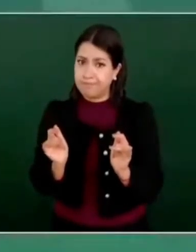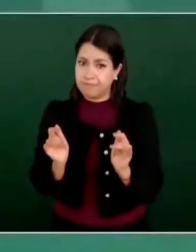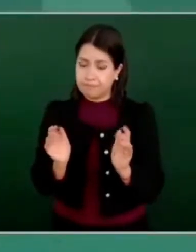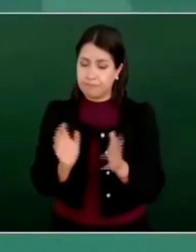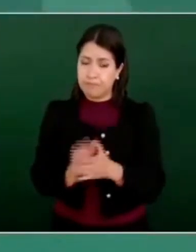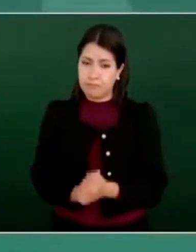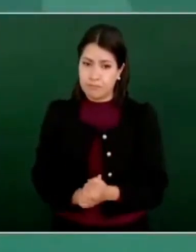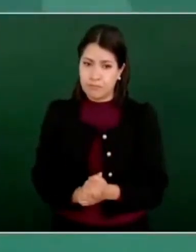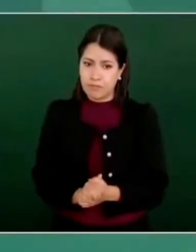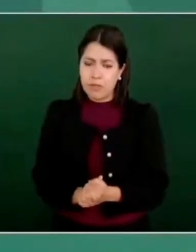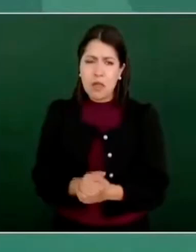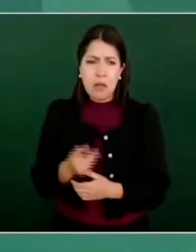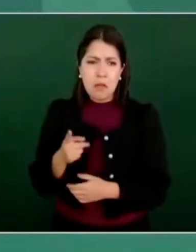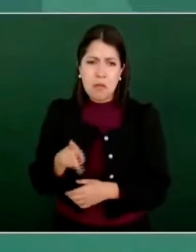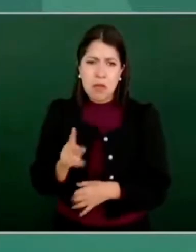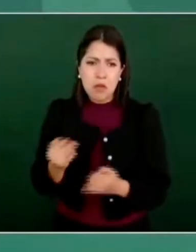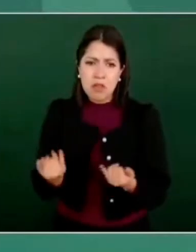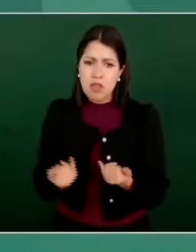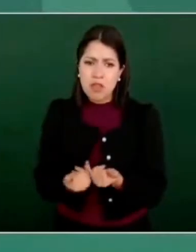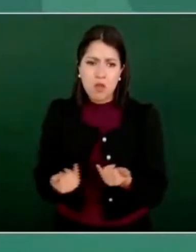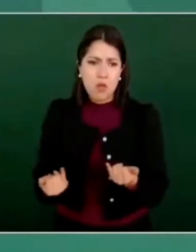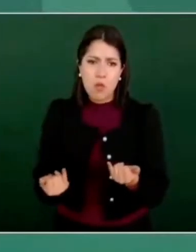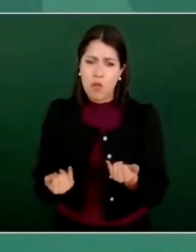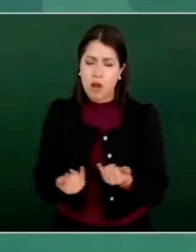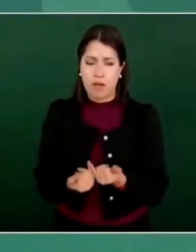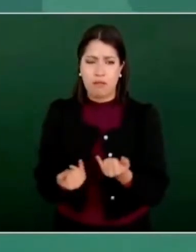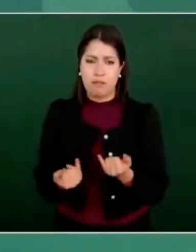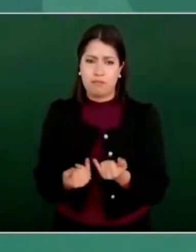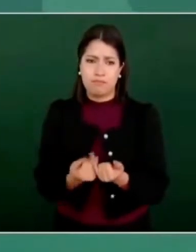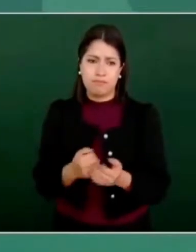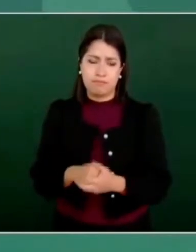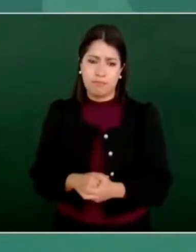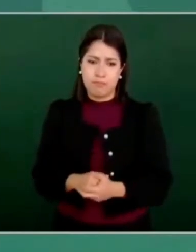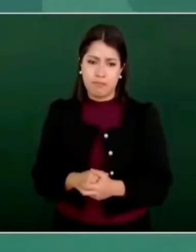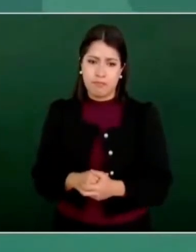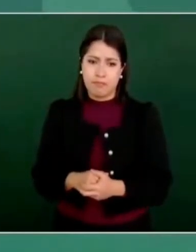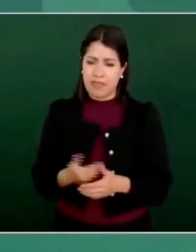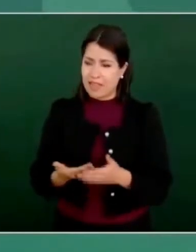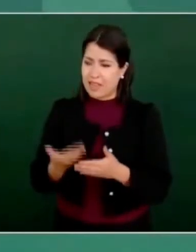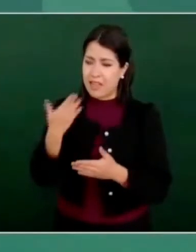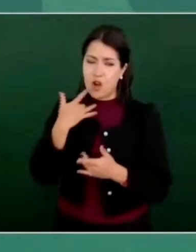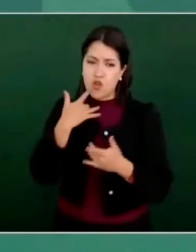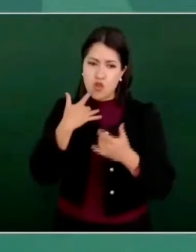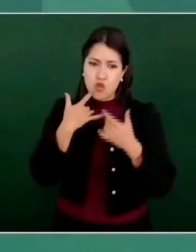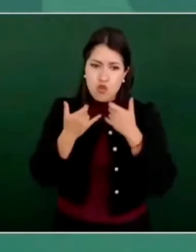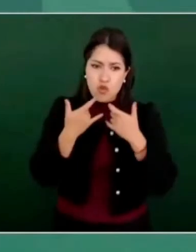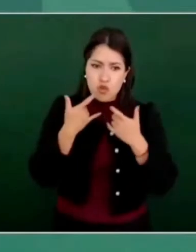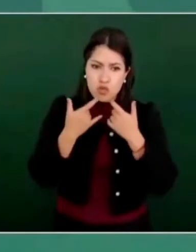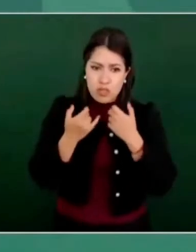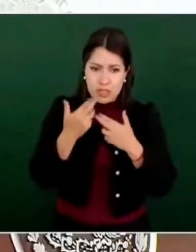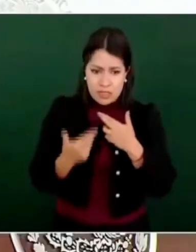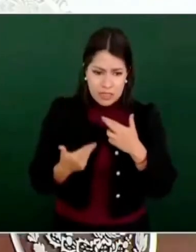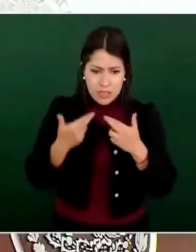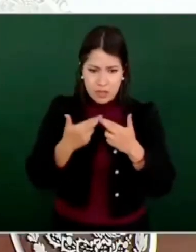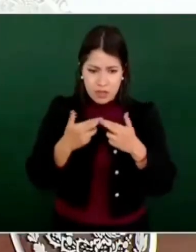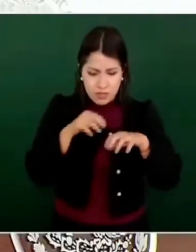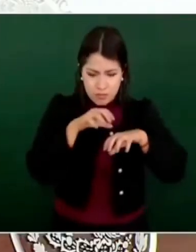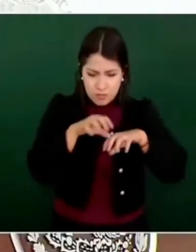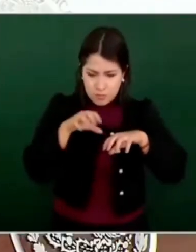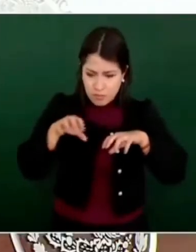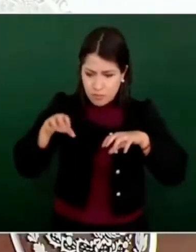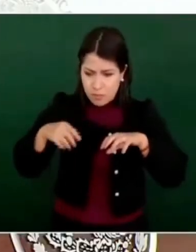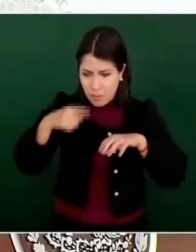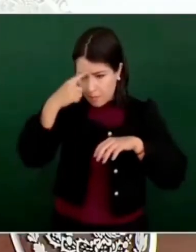Pero del mismo modo, así como se luchó en cada región por defender a la patria,